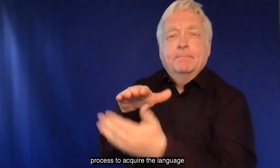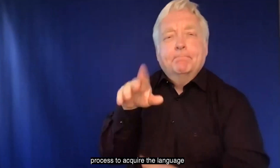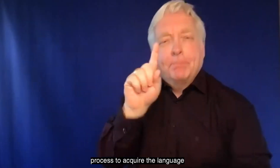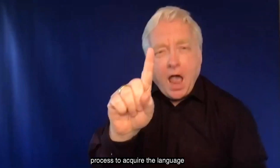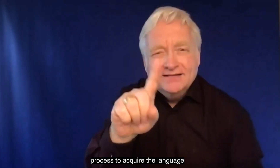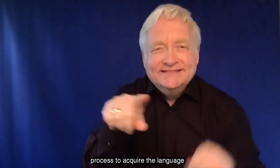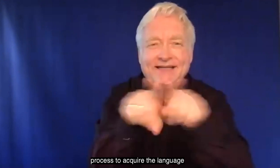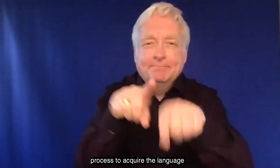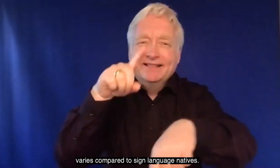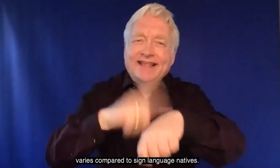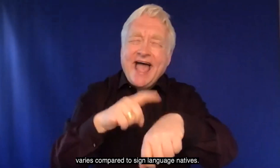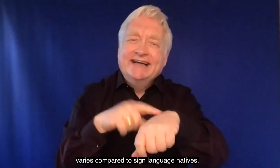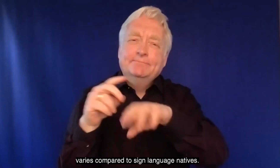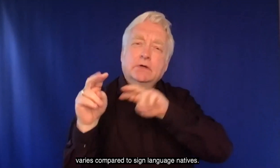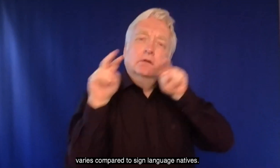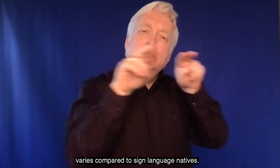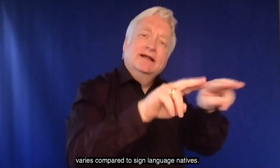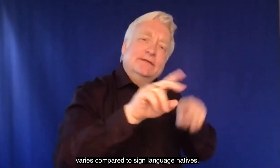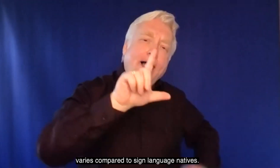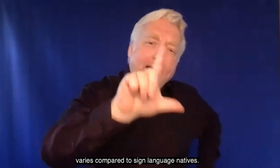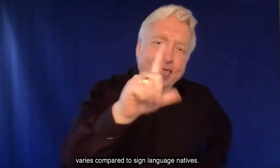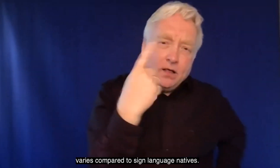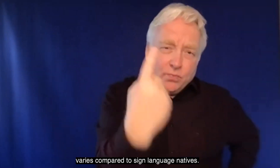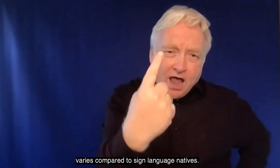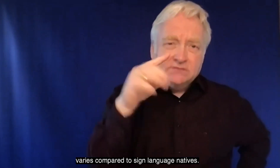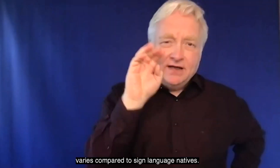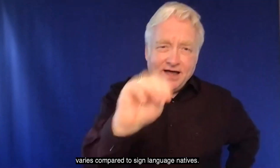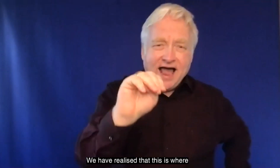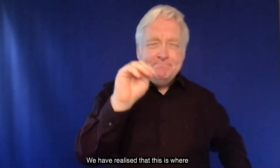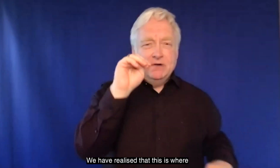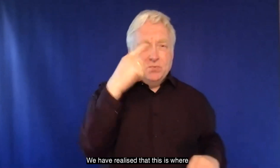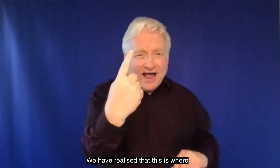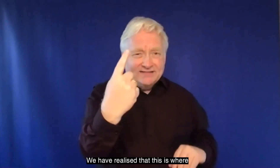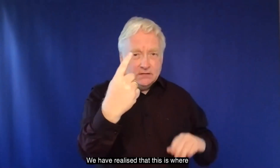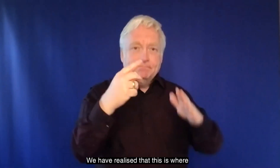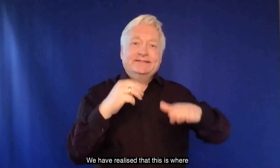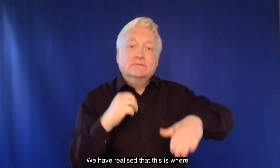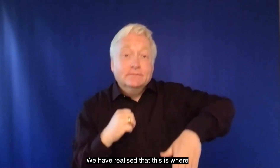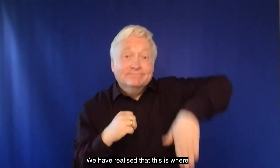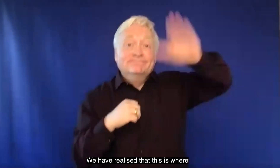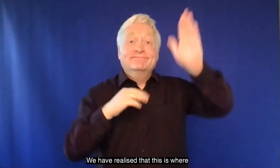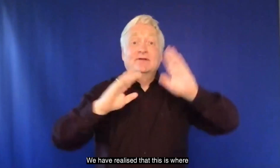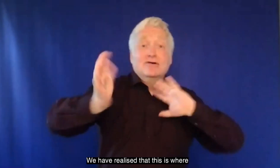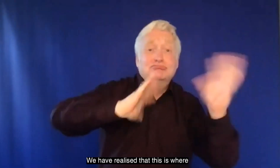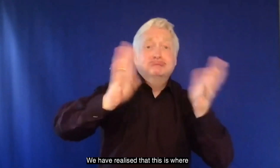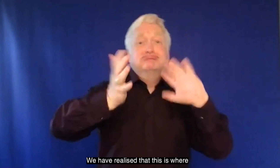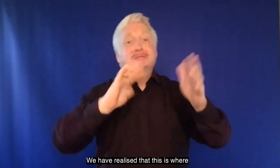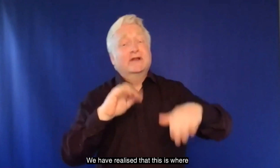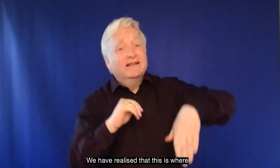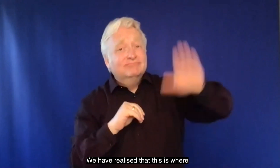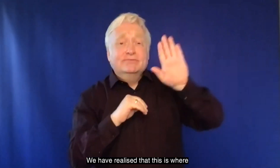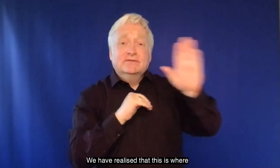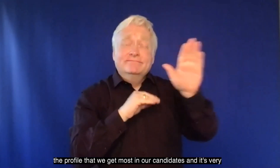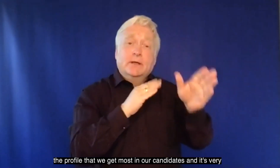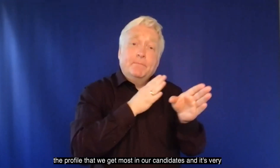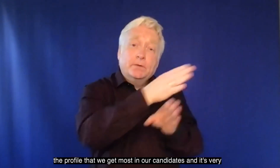nativa. Nos damos cuenta de que este es el perfil mayoritario, el de L2-M2, y nos parece interesante reflexionar